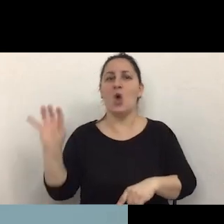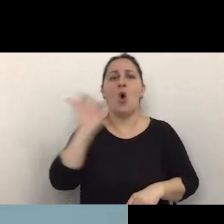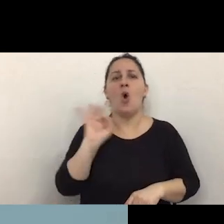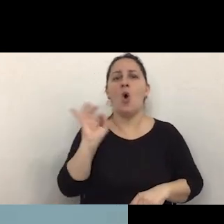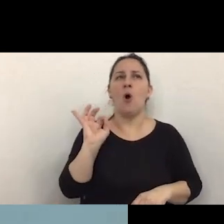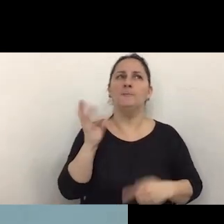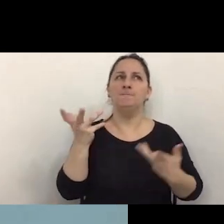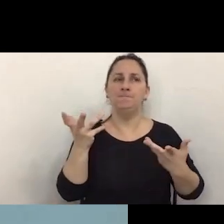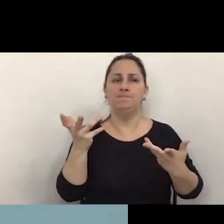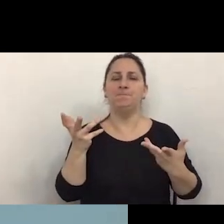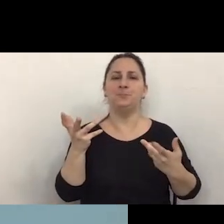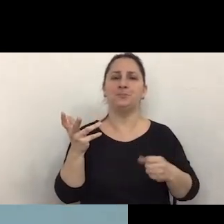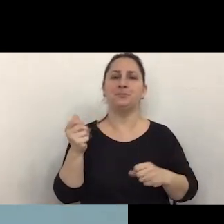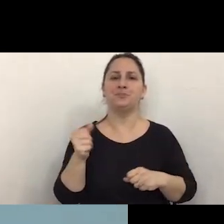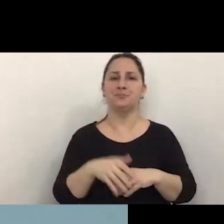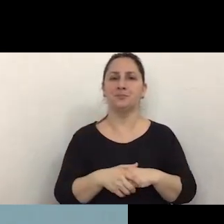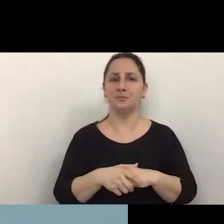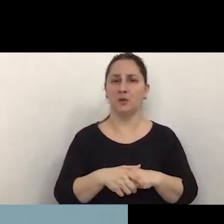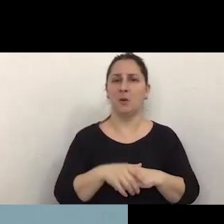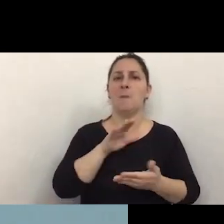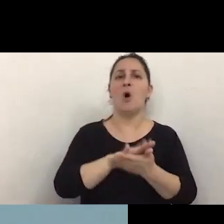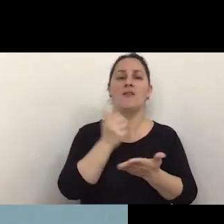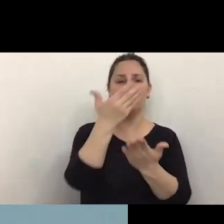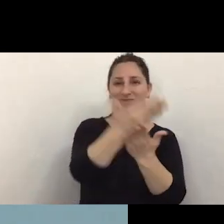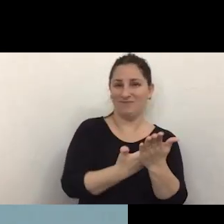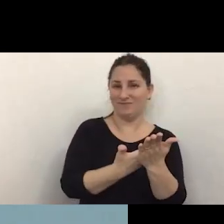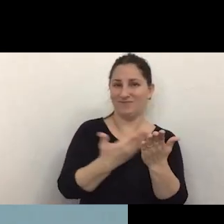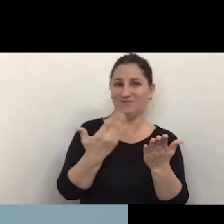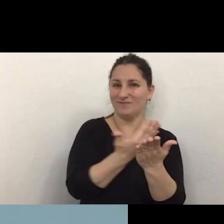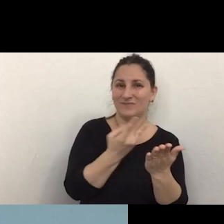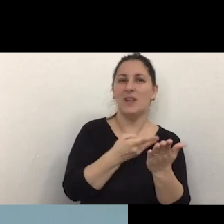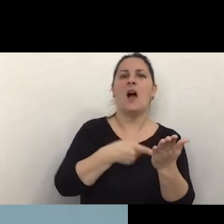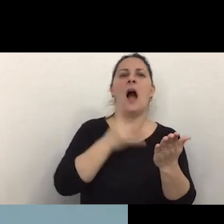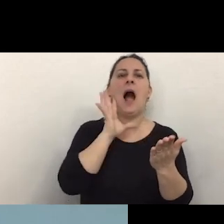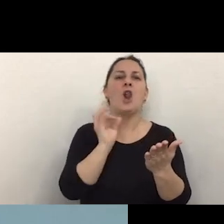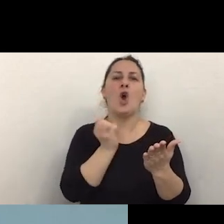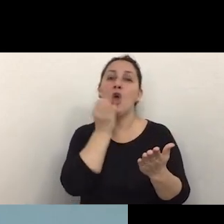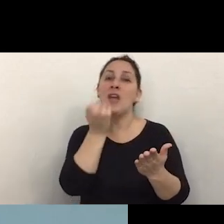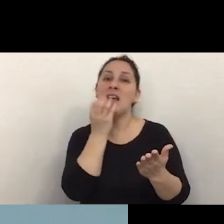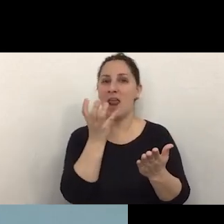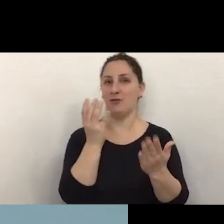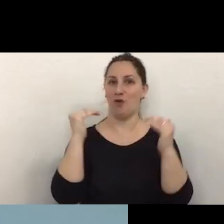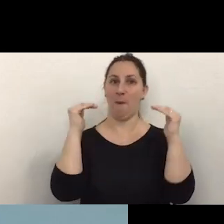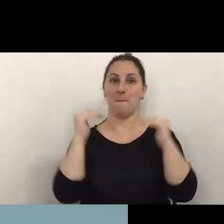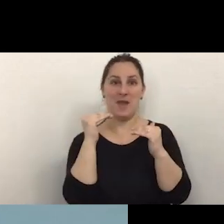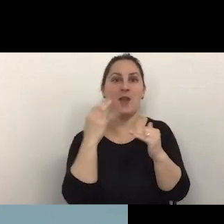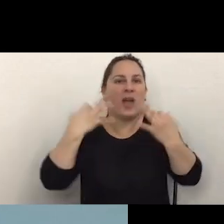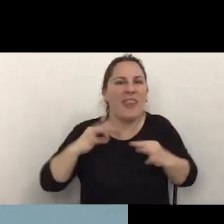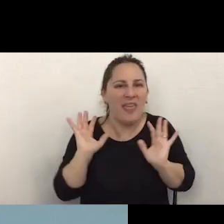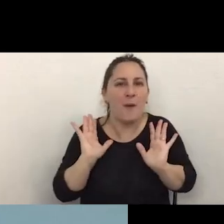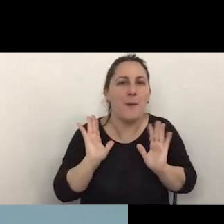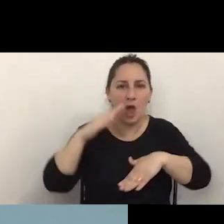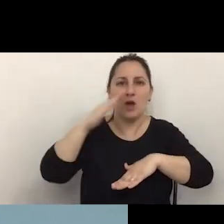me referiría a una cuestión de facturas apócrifas, pero con algunas declaraciones menos de lo debido,